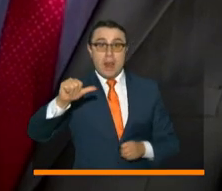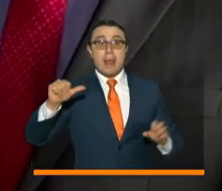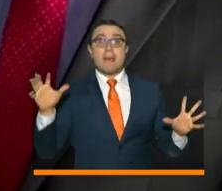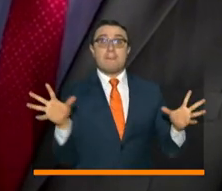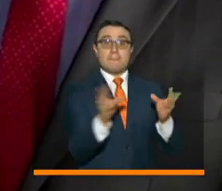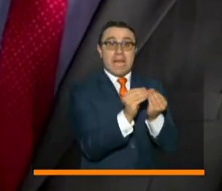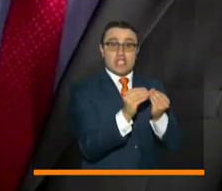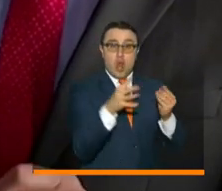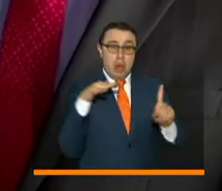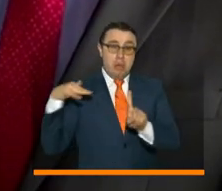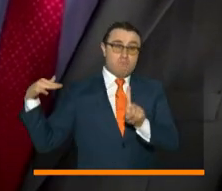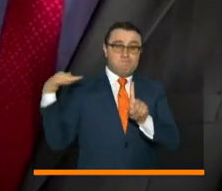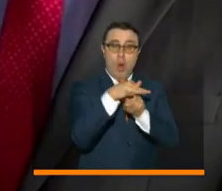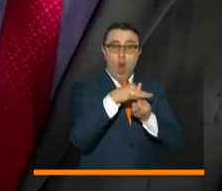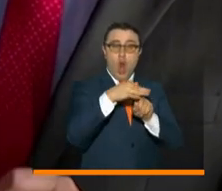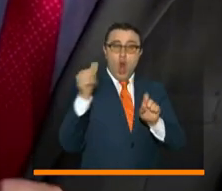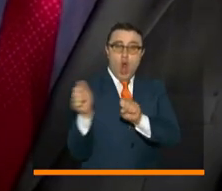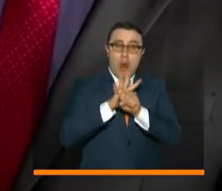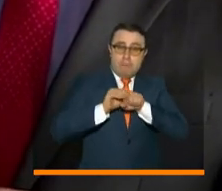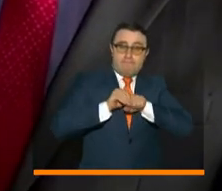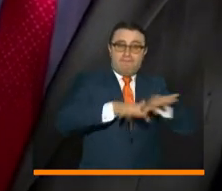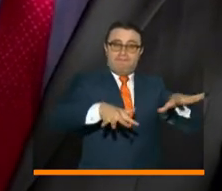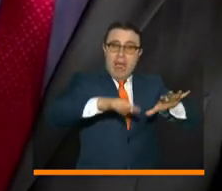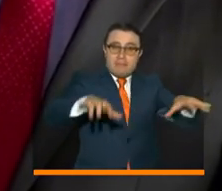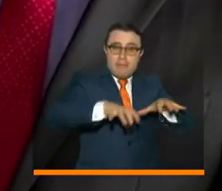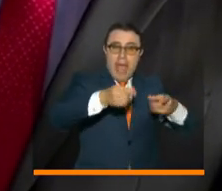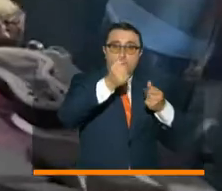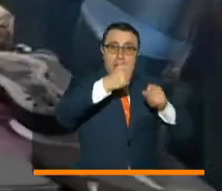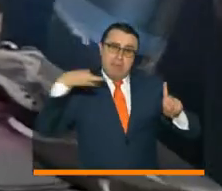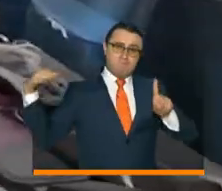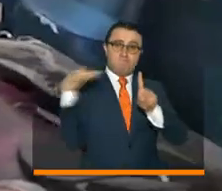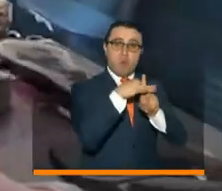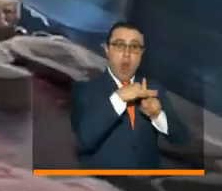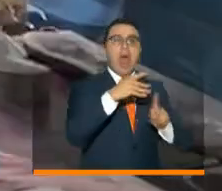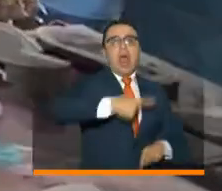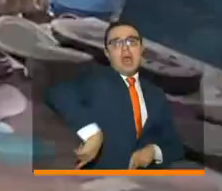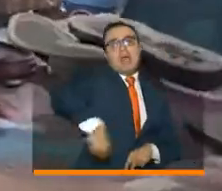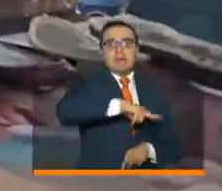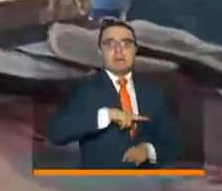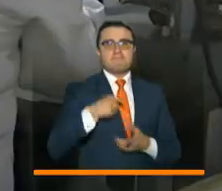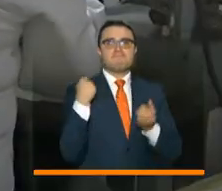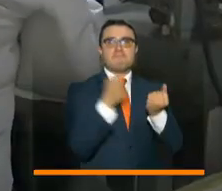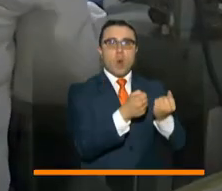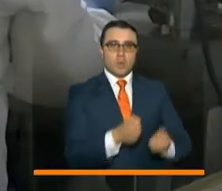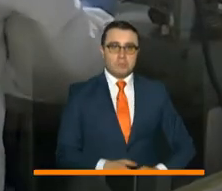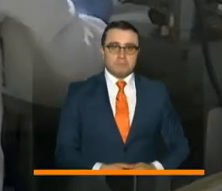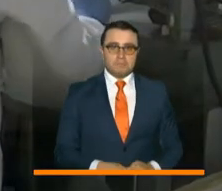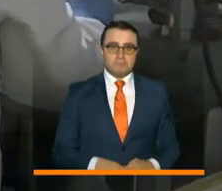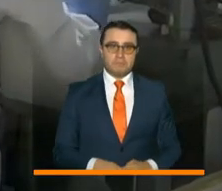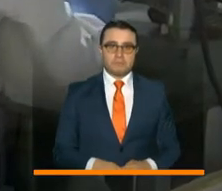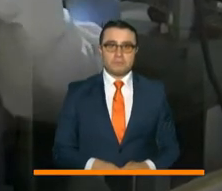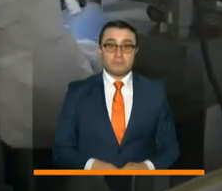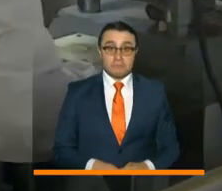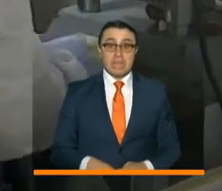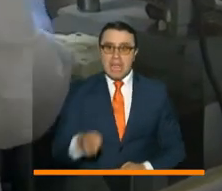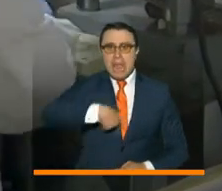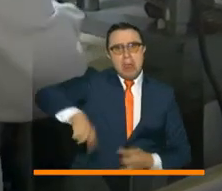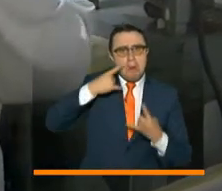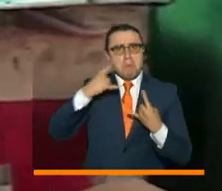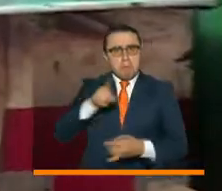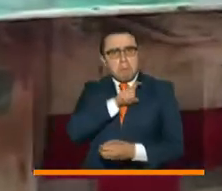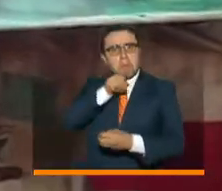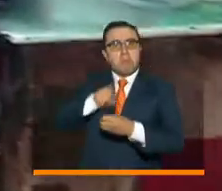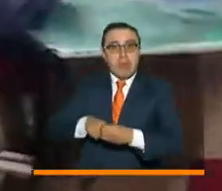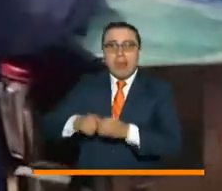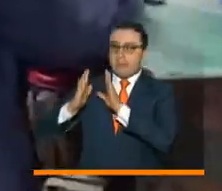más afectados por la pandemia en sus actividades económicas. Los interesados en aplicar para obtener los beneficios para los meses